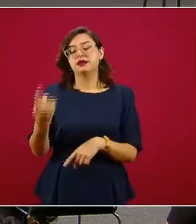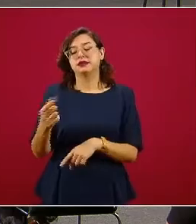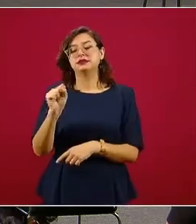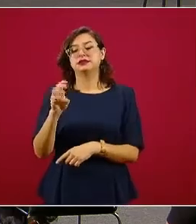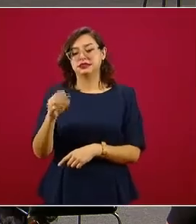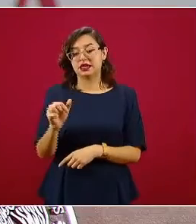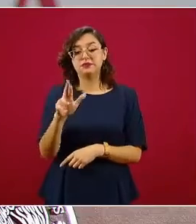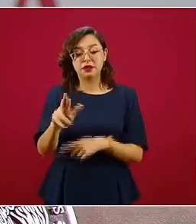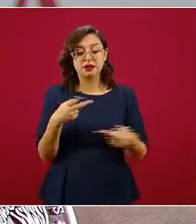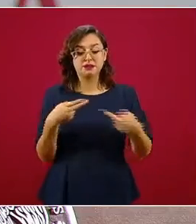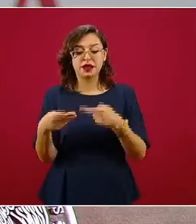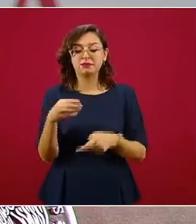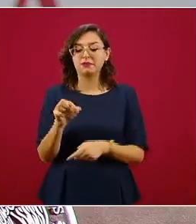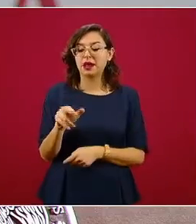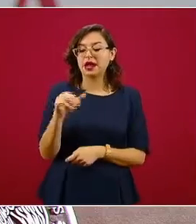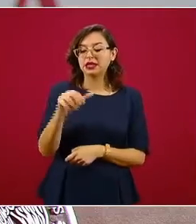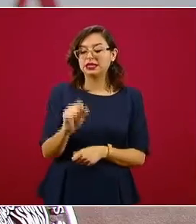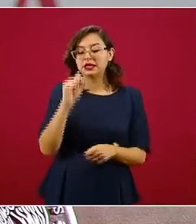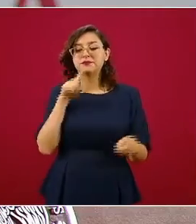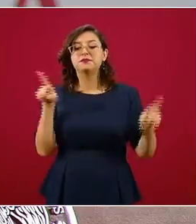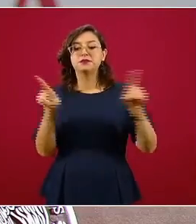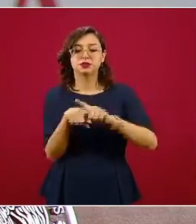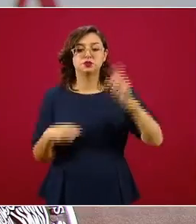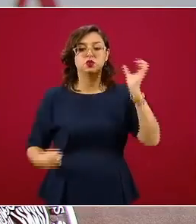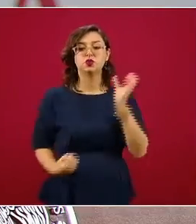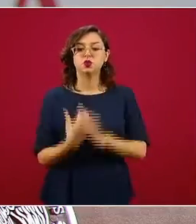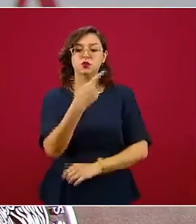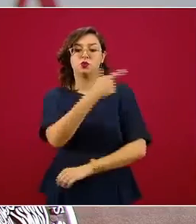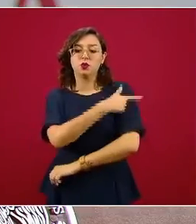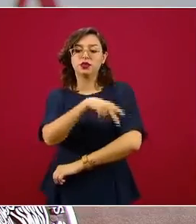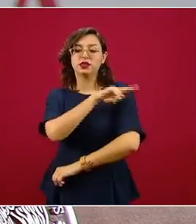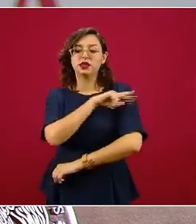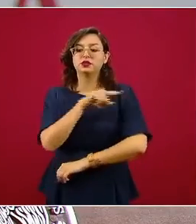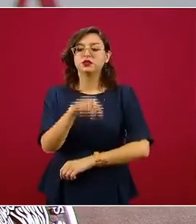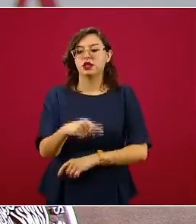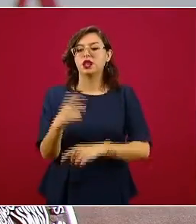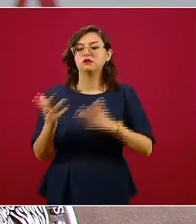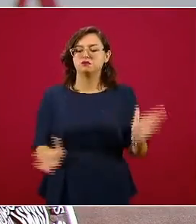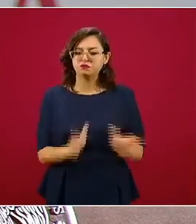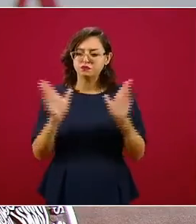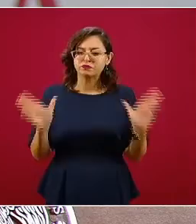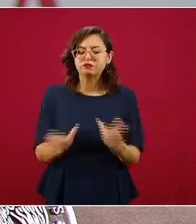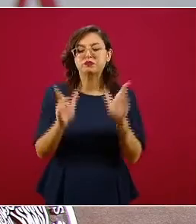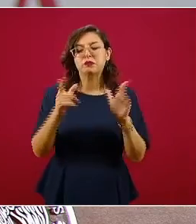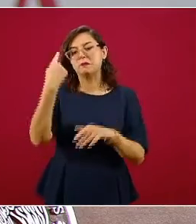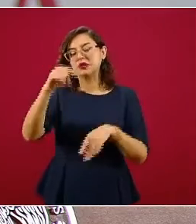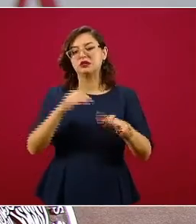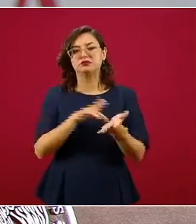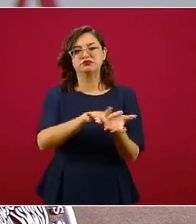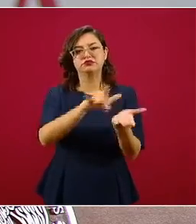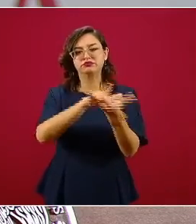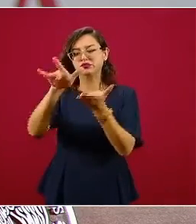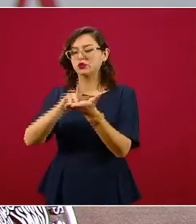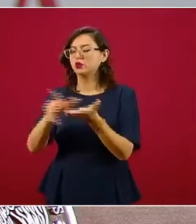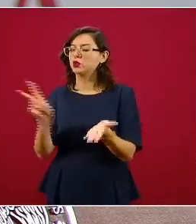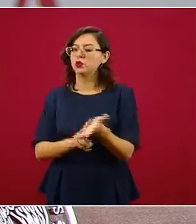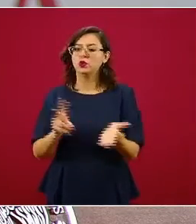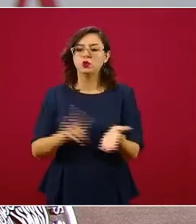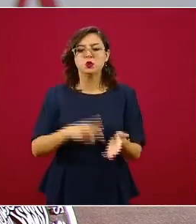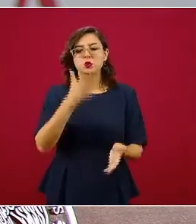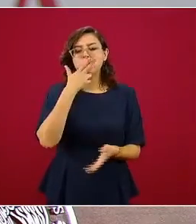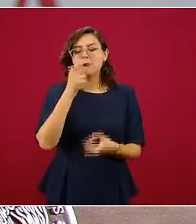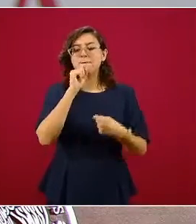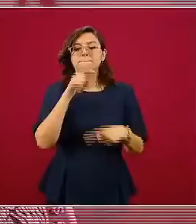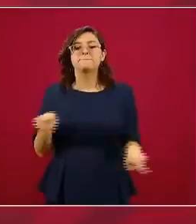Secretaría de Marina, la incursión de la Guardia Nacional en labores de protección civil, que ha sido un aliado muy valioso, y por supuesto, en esta coyuntura